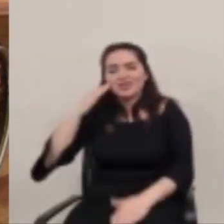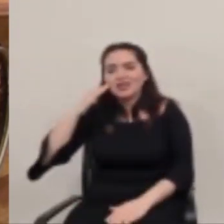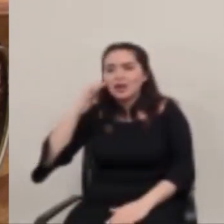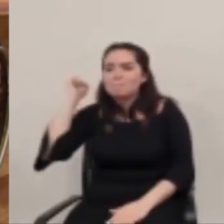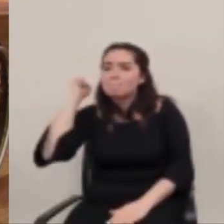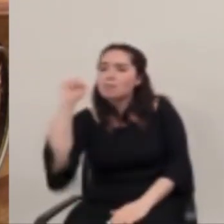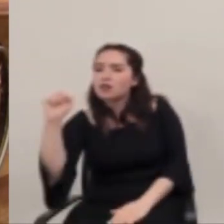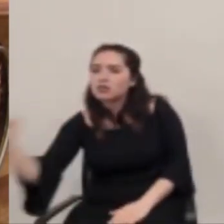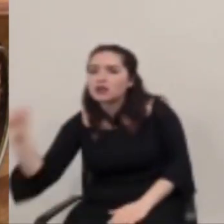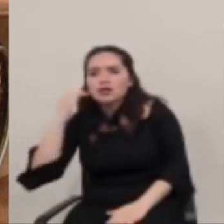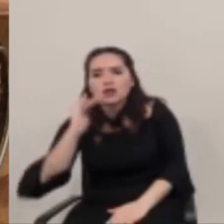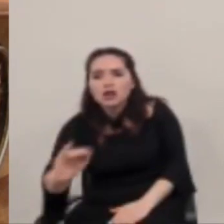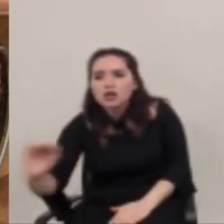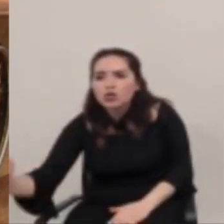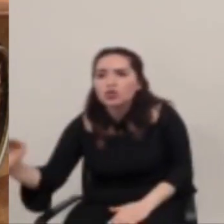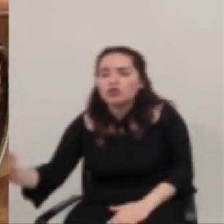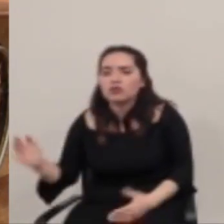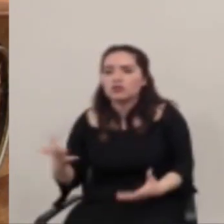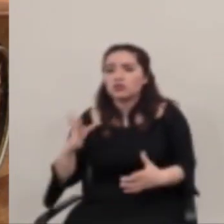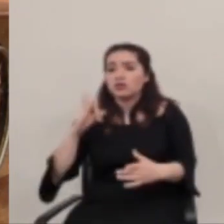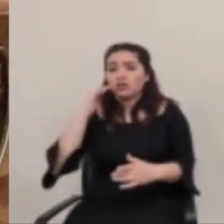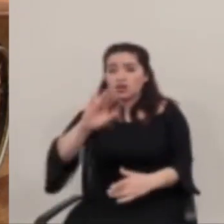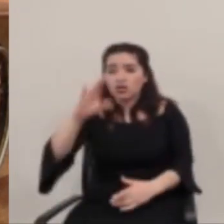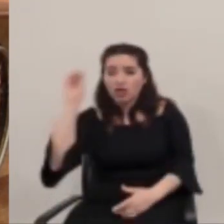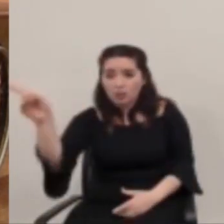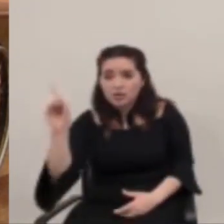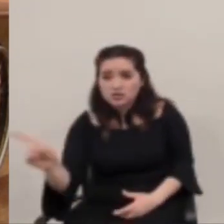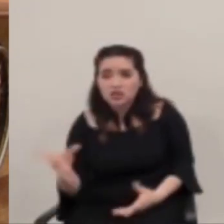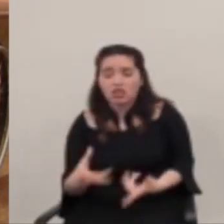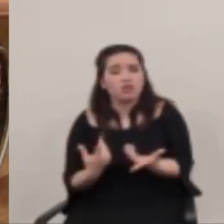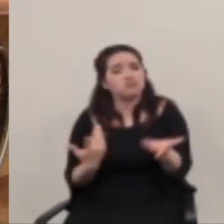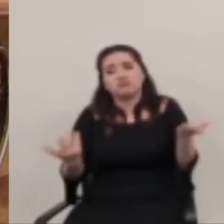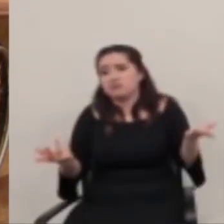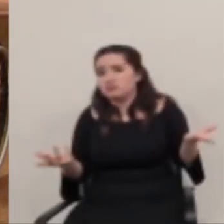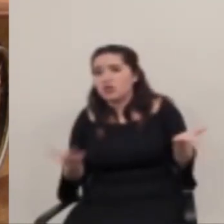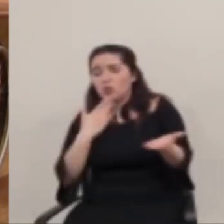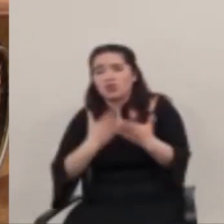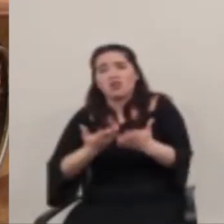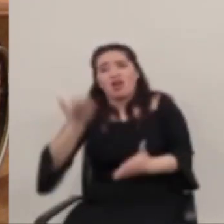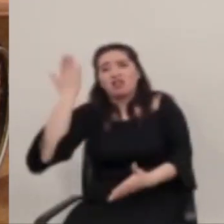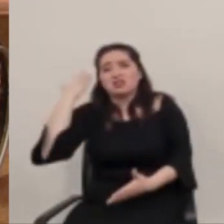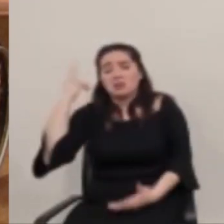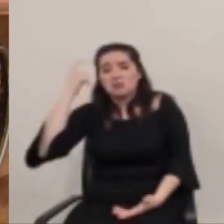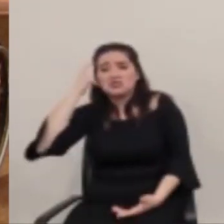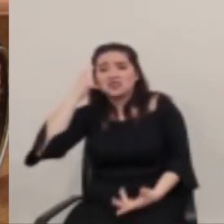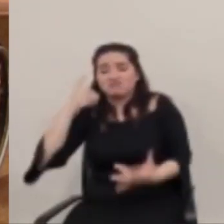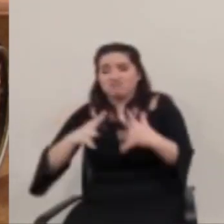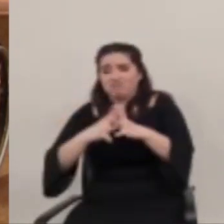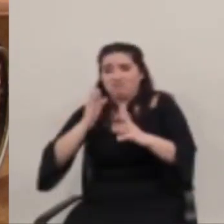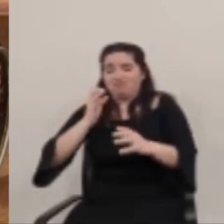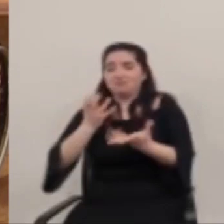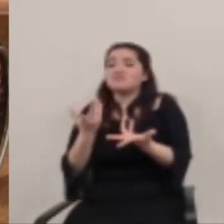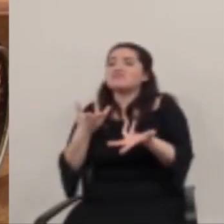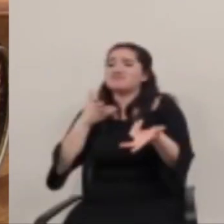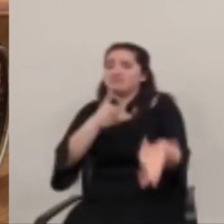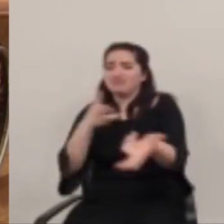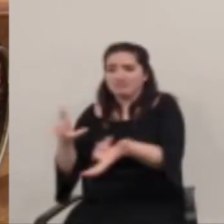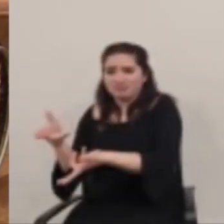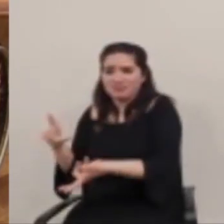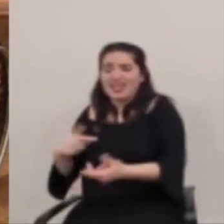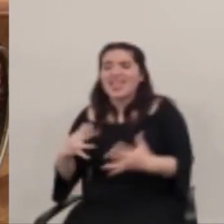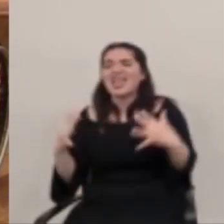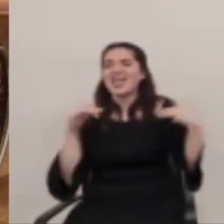en los pueblos antiguos de los niños con discapacidad, en la polis espartana, por ejemplo, donde eran guerreros, entonces los que nacían deformes no servían para la